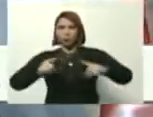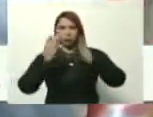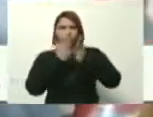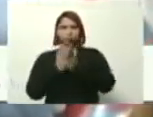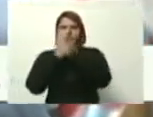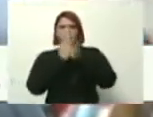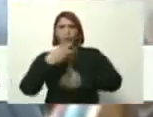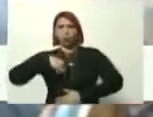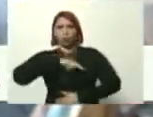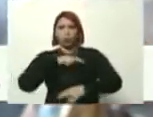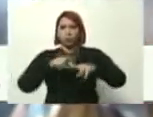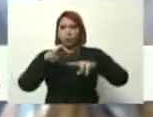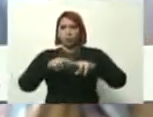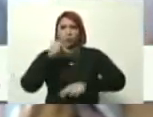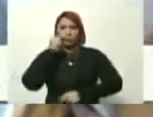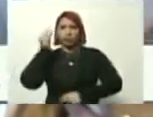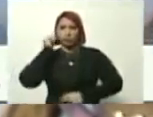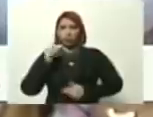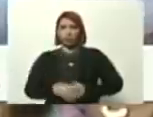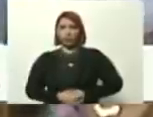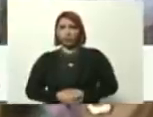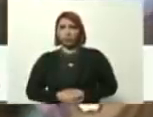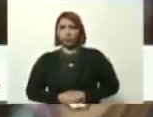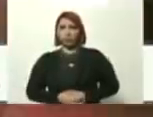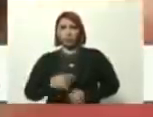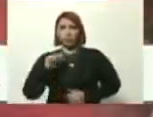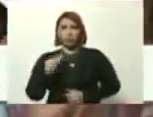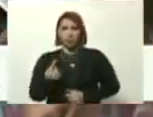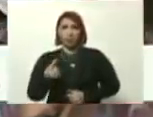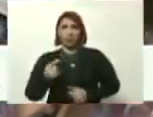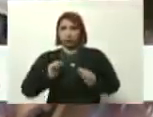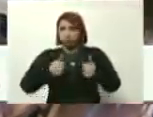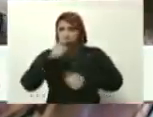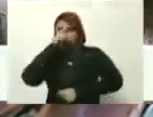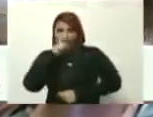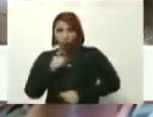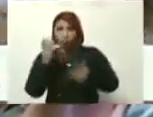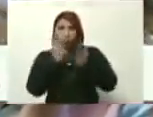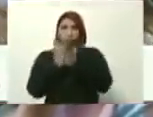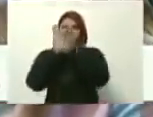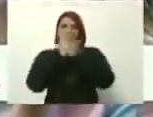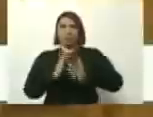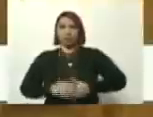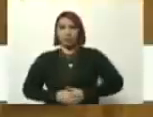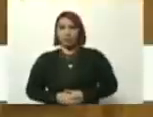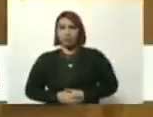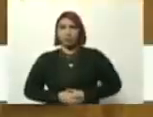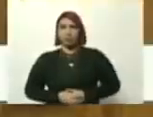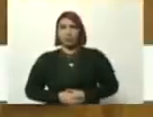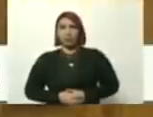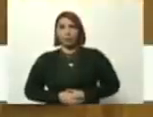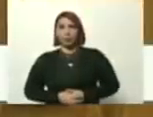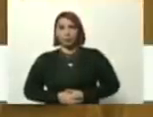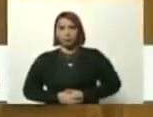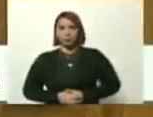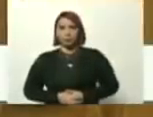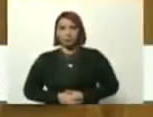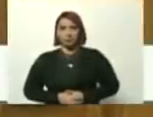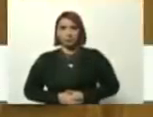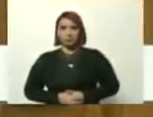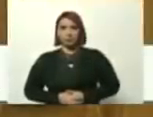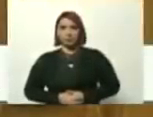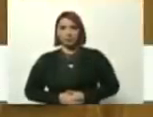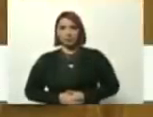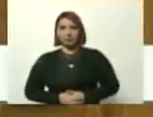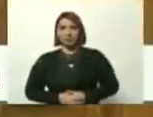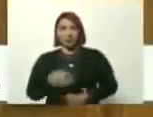nuestros niños y de nuestras niñas en sus primeros inicios de escolaridad. De igual manera está contemplado en la